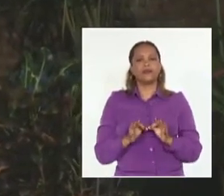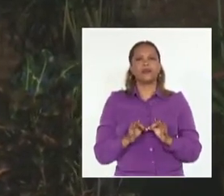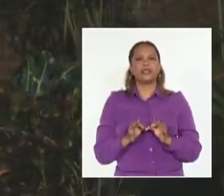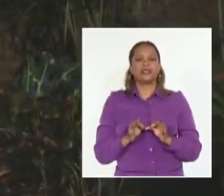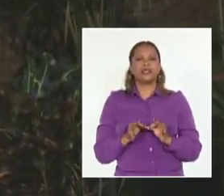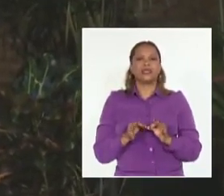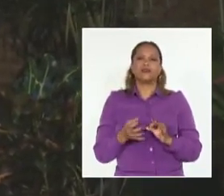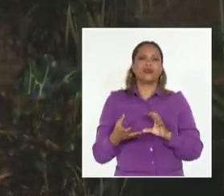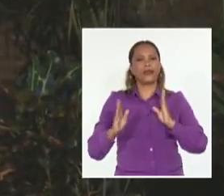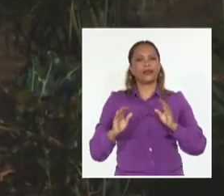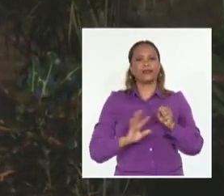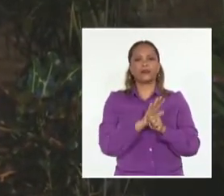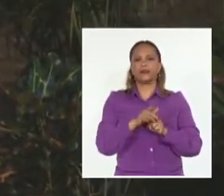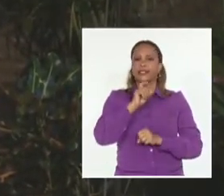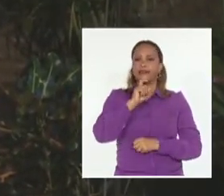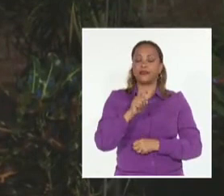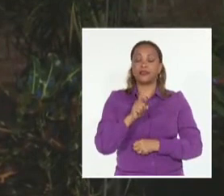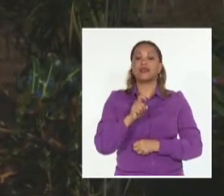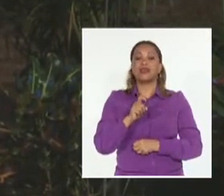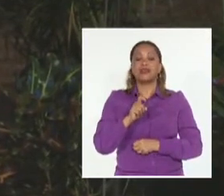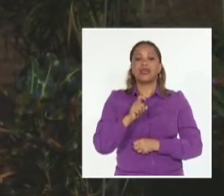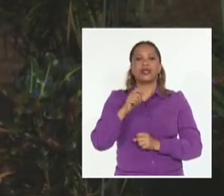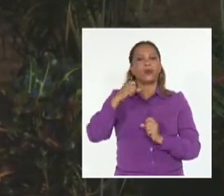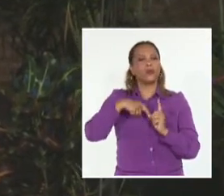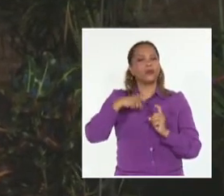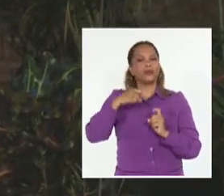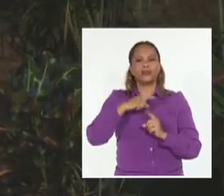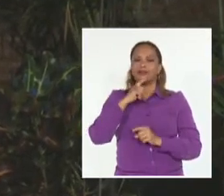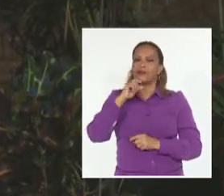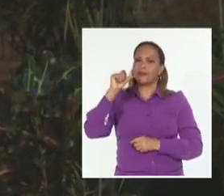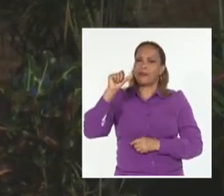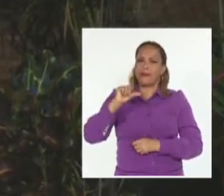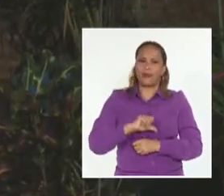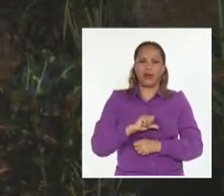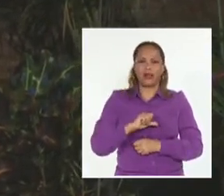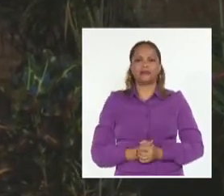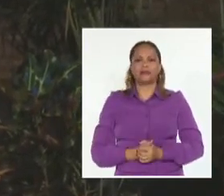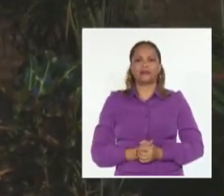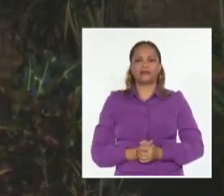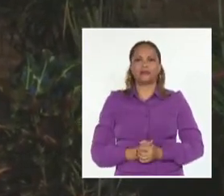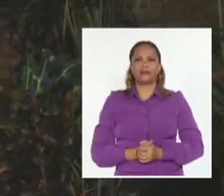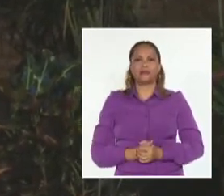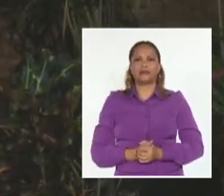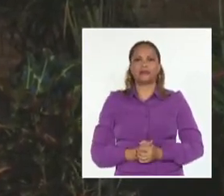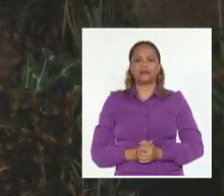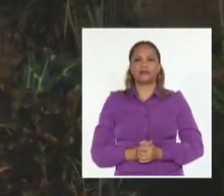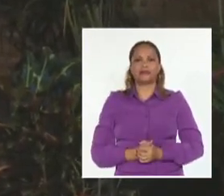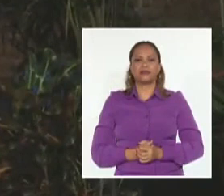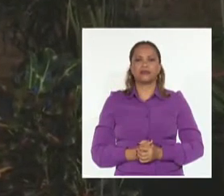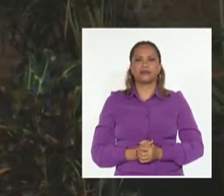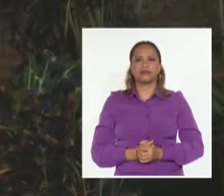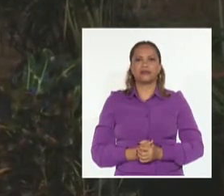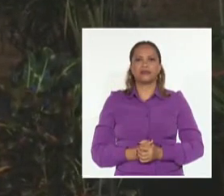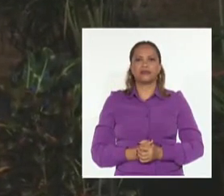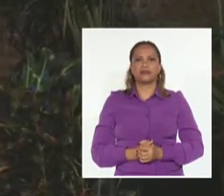manera perversa hacia Cuba y tuvo un comportamiento criminal en algunas de las acciones que realizó